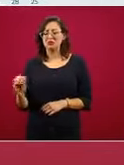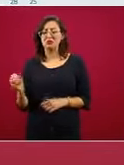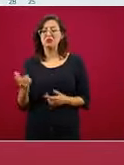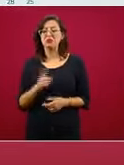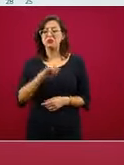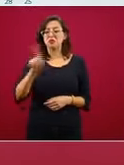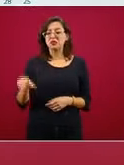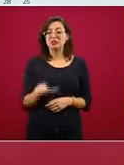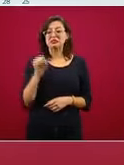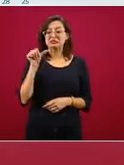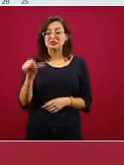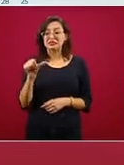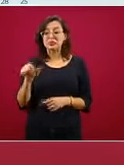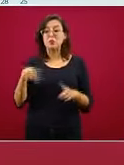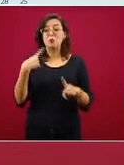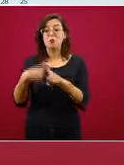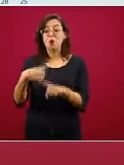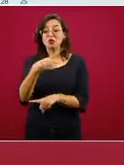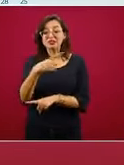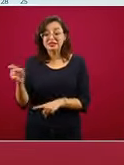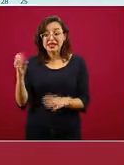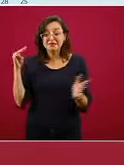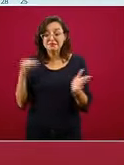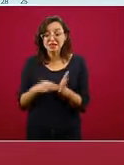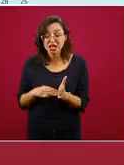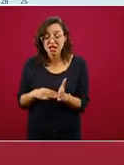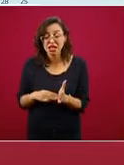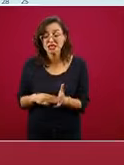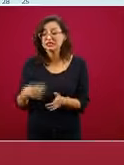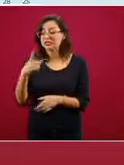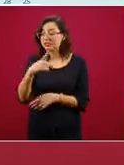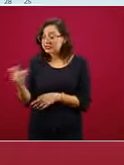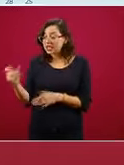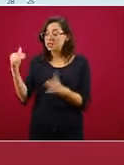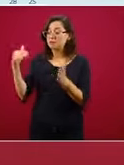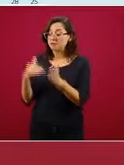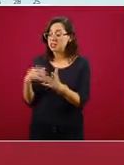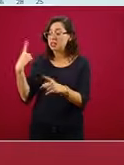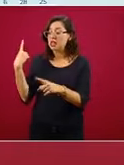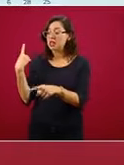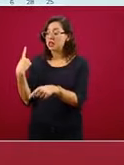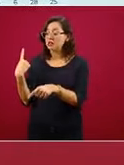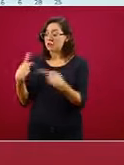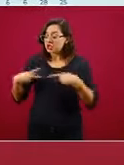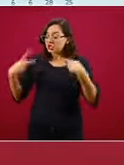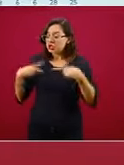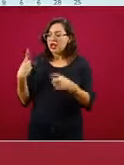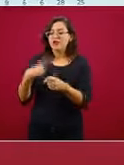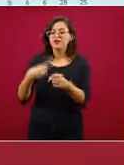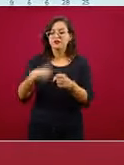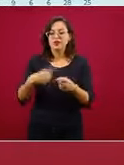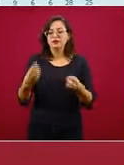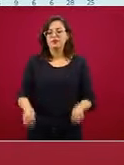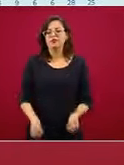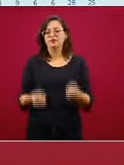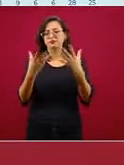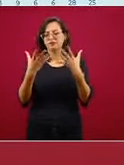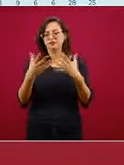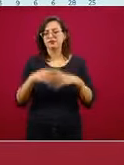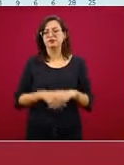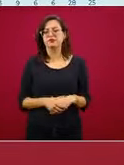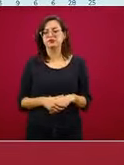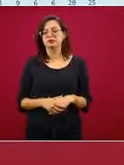16 por 100,000 habitantes, la escala es por 100,000 habitantes. Recordar que la escala nacional, la magnitud nacional estaba cerca